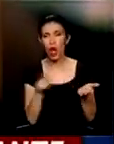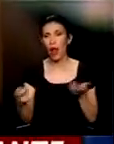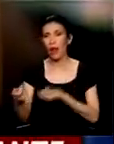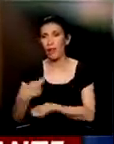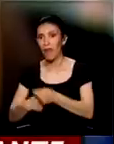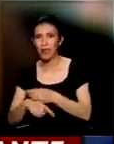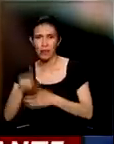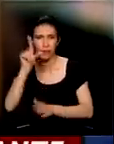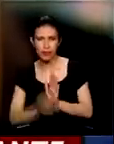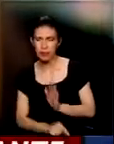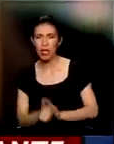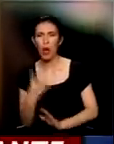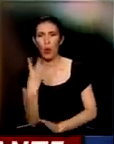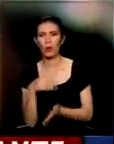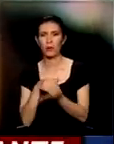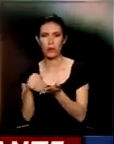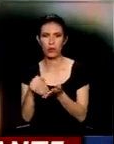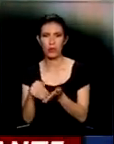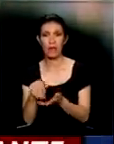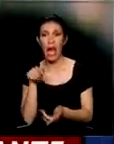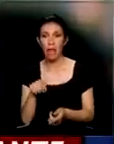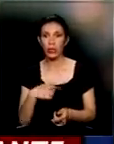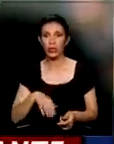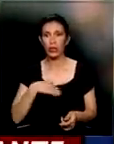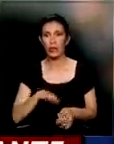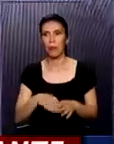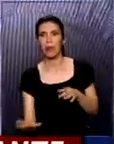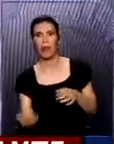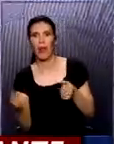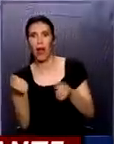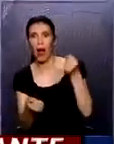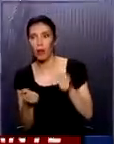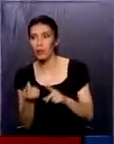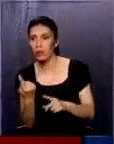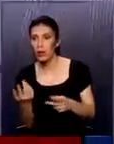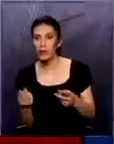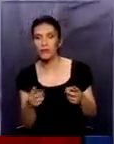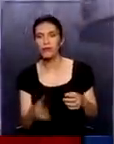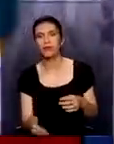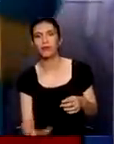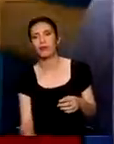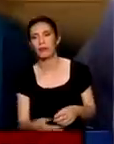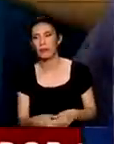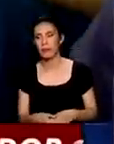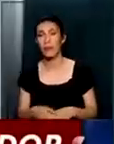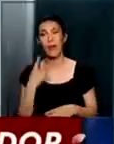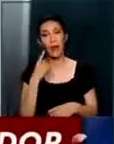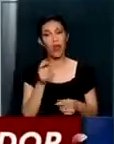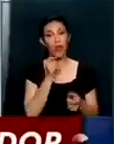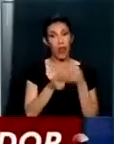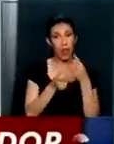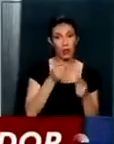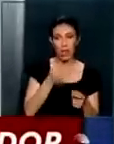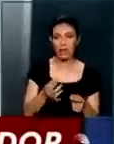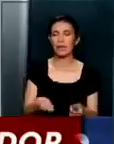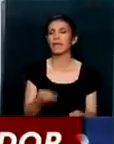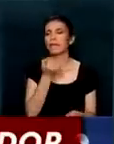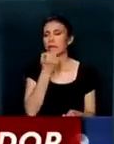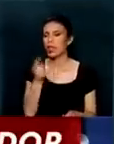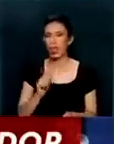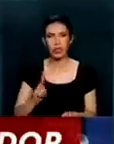pesos. Así que fue como caímos con un auto primero. Pero nada de eso, según estos denunciantes, terminó siendo real.